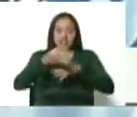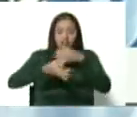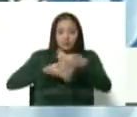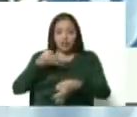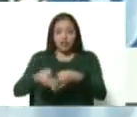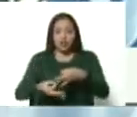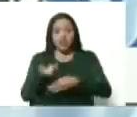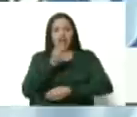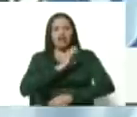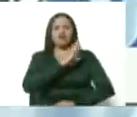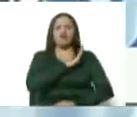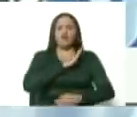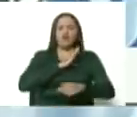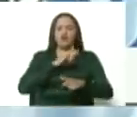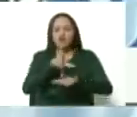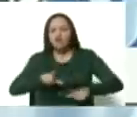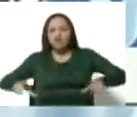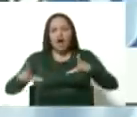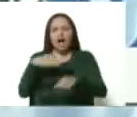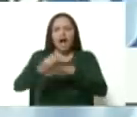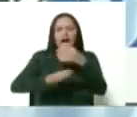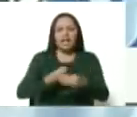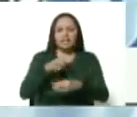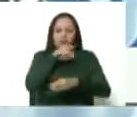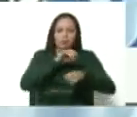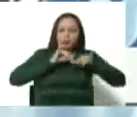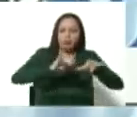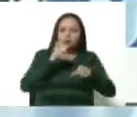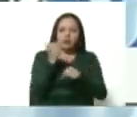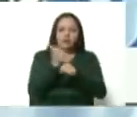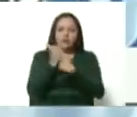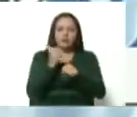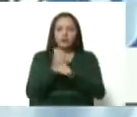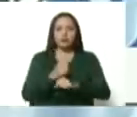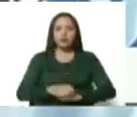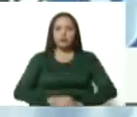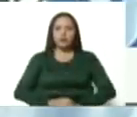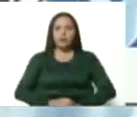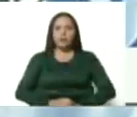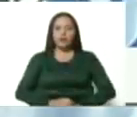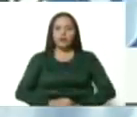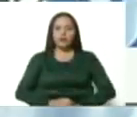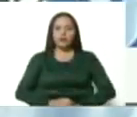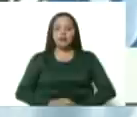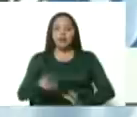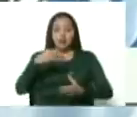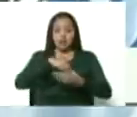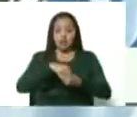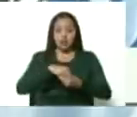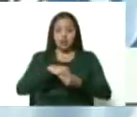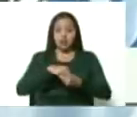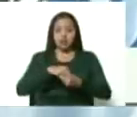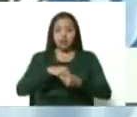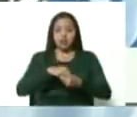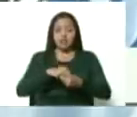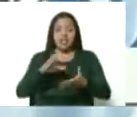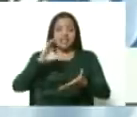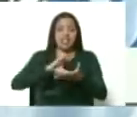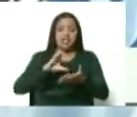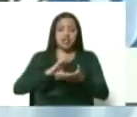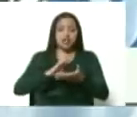una oficina donde realizaba esta operación, ubicada en el Centro de Seguros La